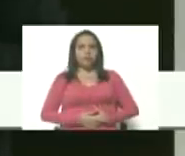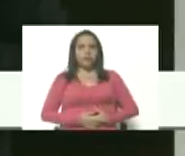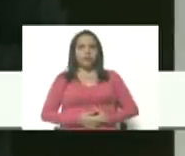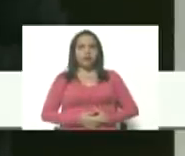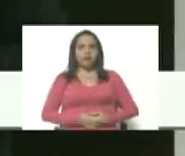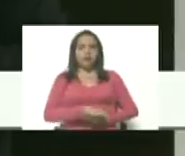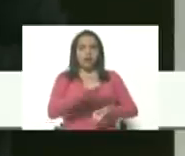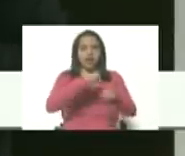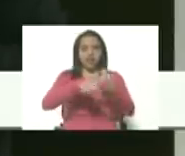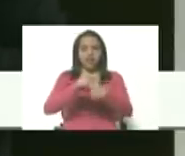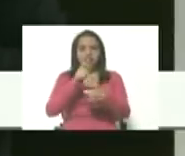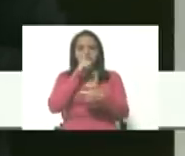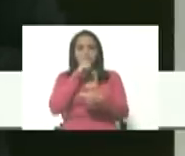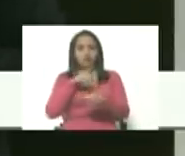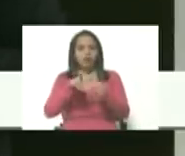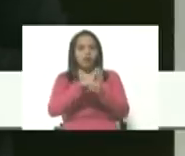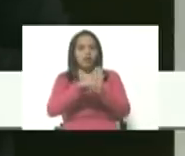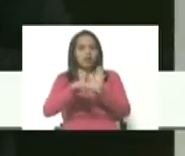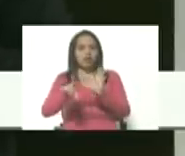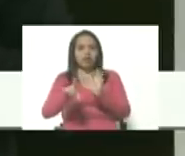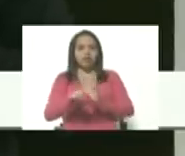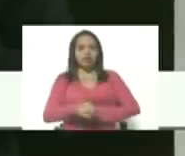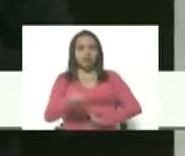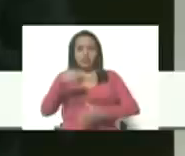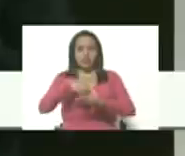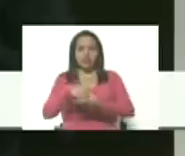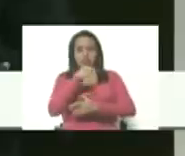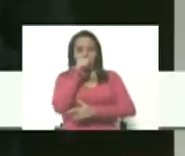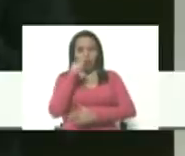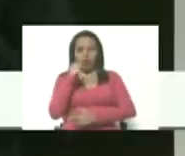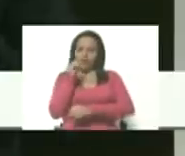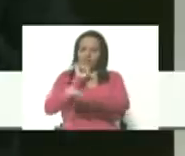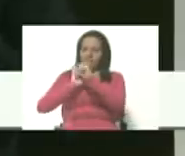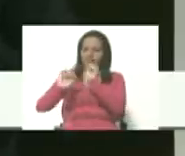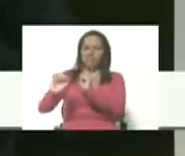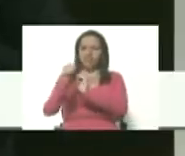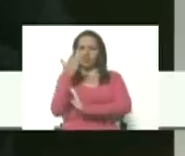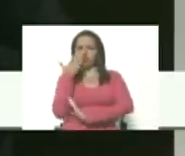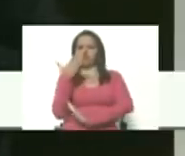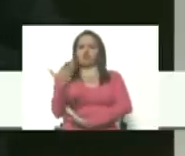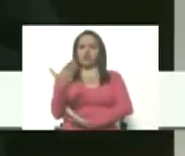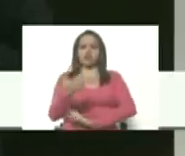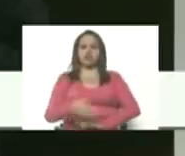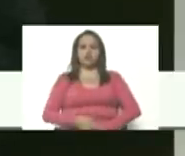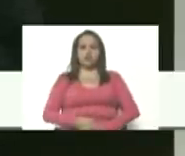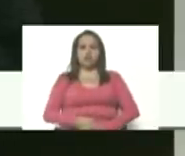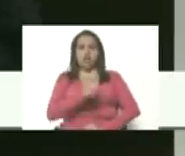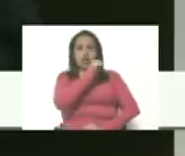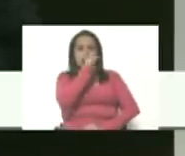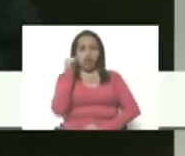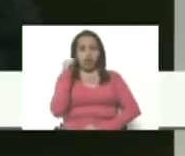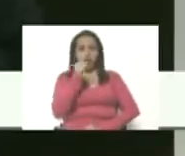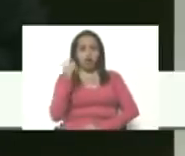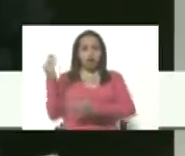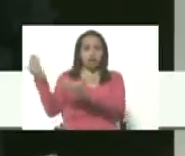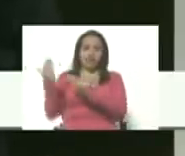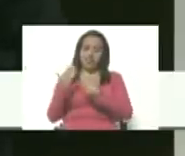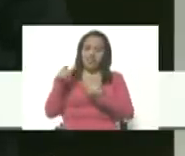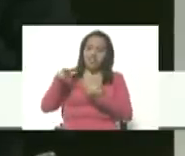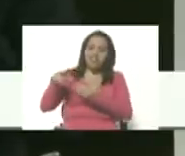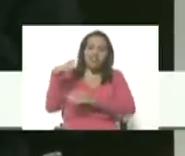tráfico ilícito de droga, la lucha frontal de las drogas procedentes de